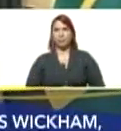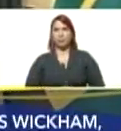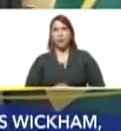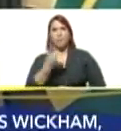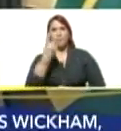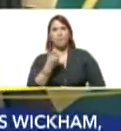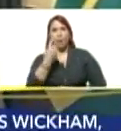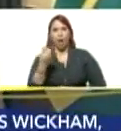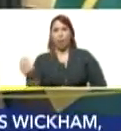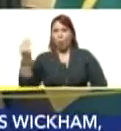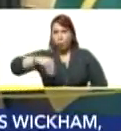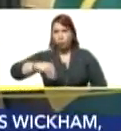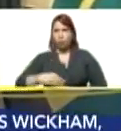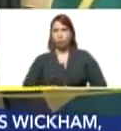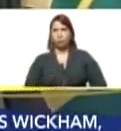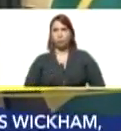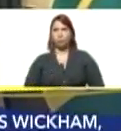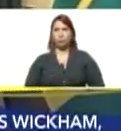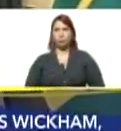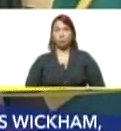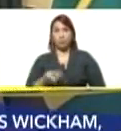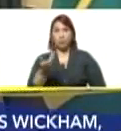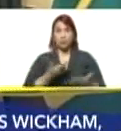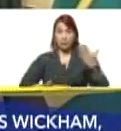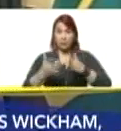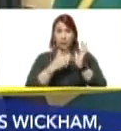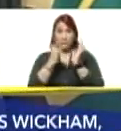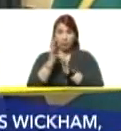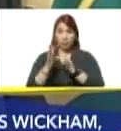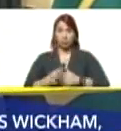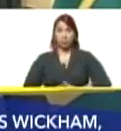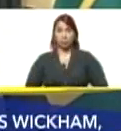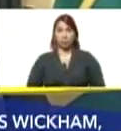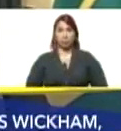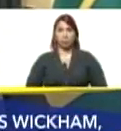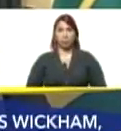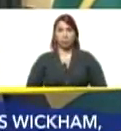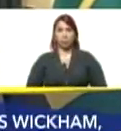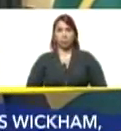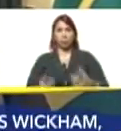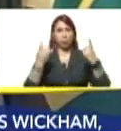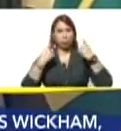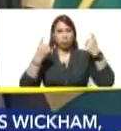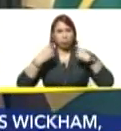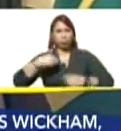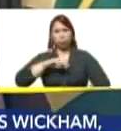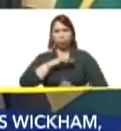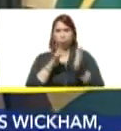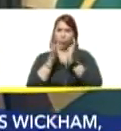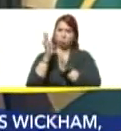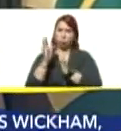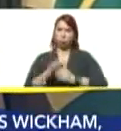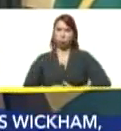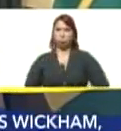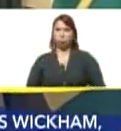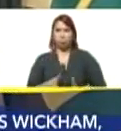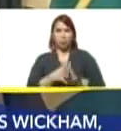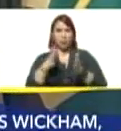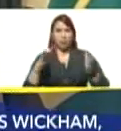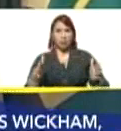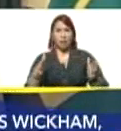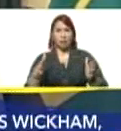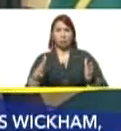falta. Es la solidaridad cristiana la que nos enseñó nuestro Señor Jesucristo, el gran